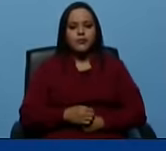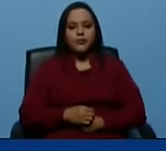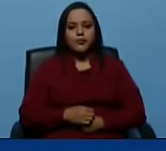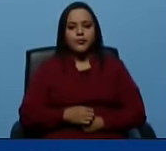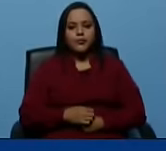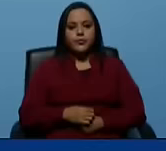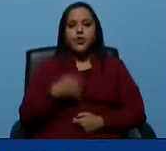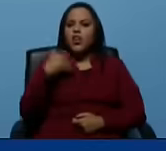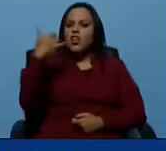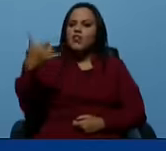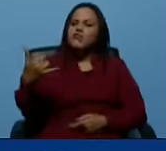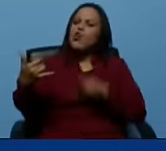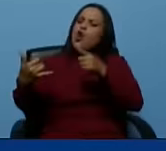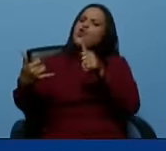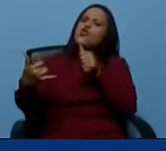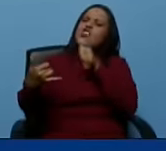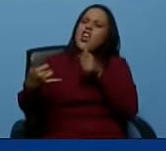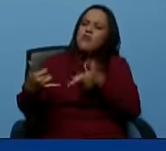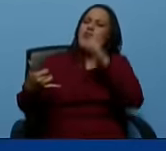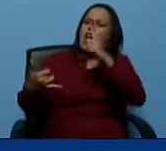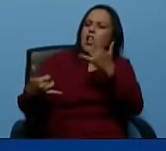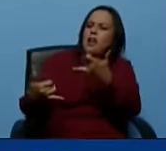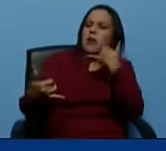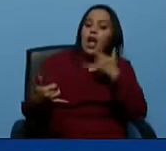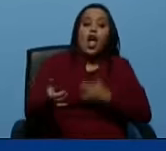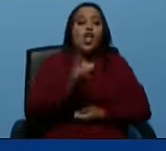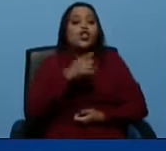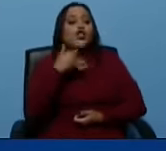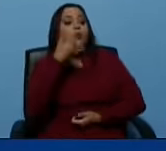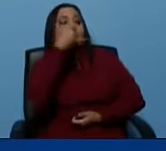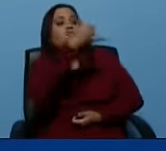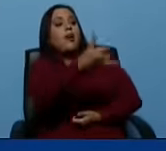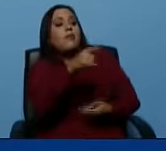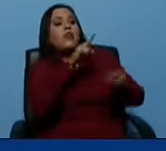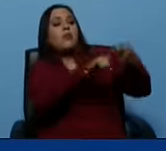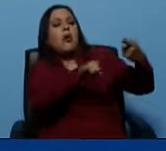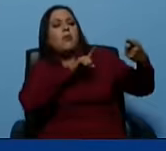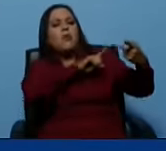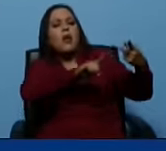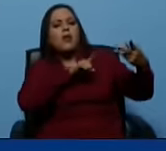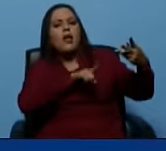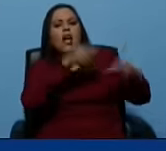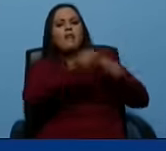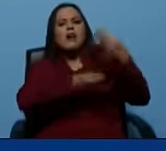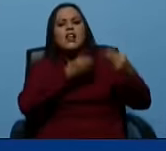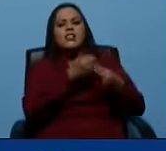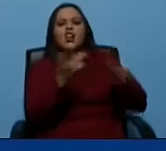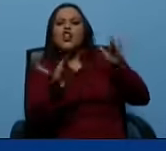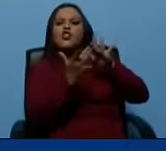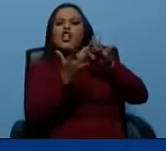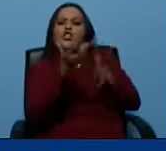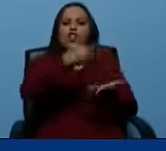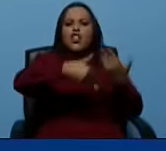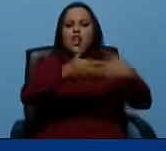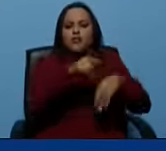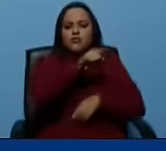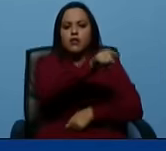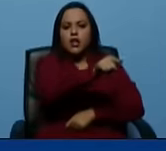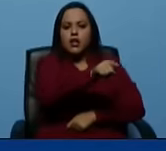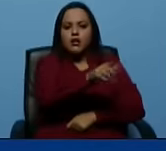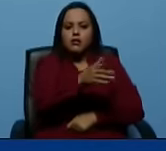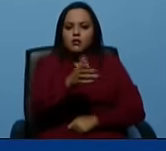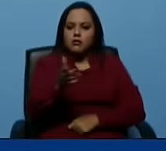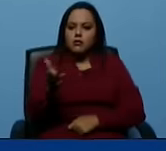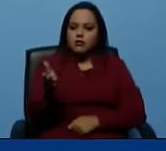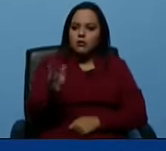Yo le dije, ¿usted está autorizado por quién? No, que voy a hablar con no sé quién, para establecer un vehículo de diálogo con ustedes.